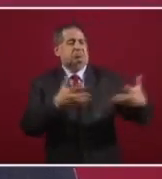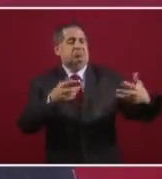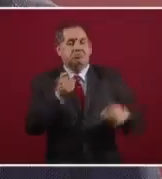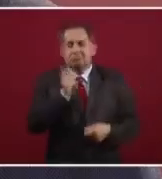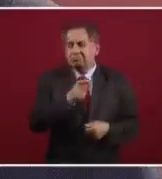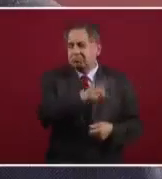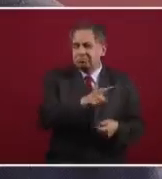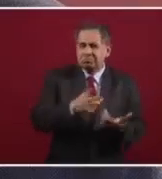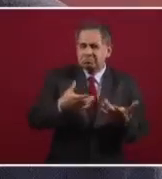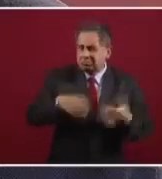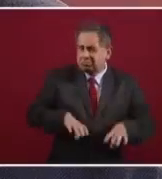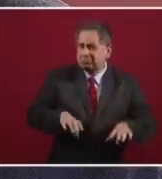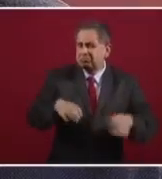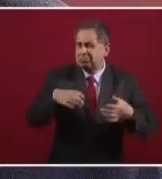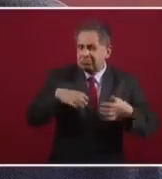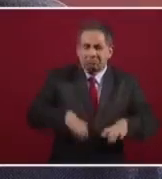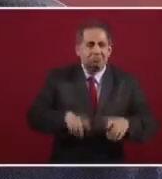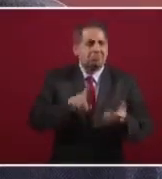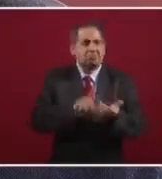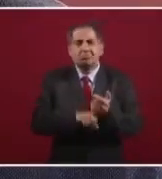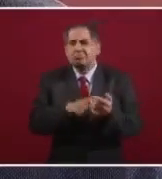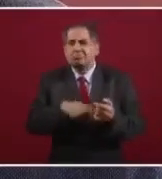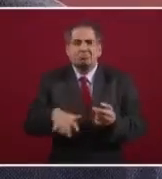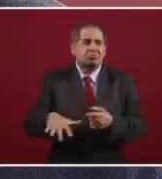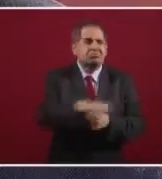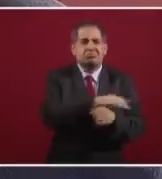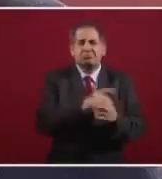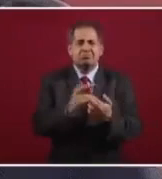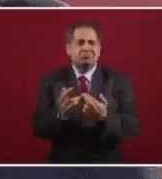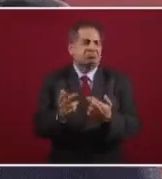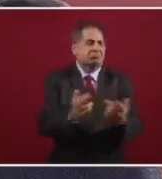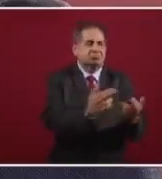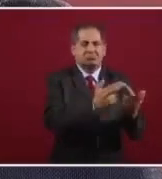roben, destruyan la naturaleza,